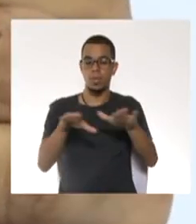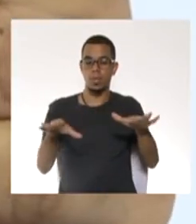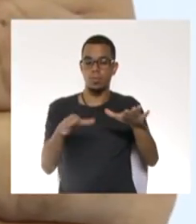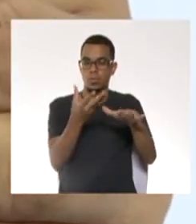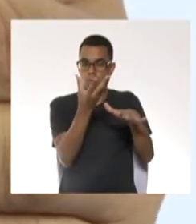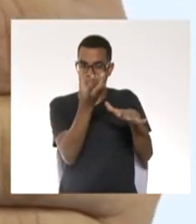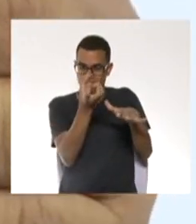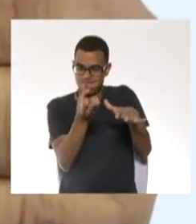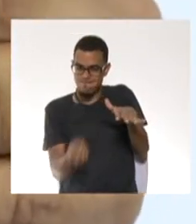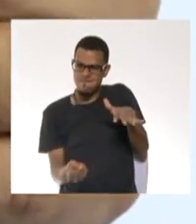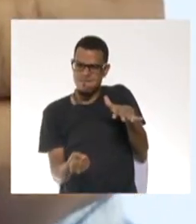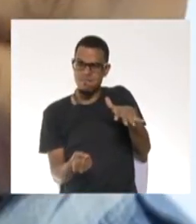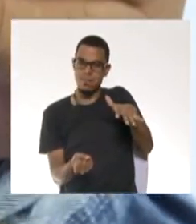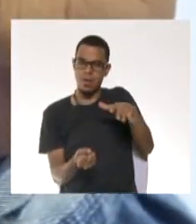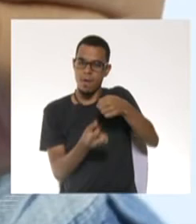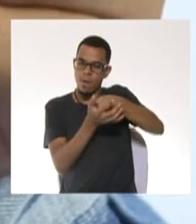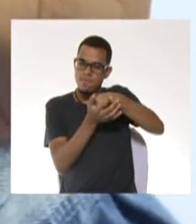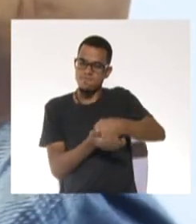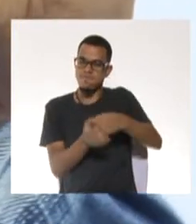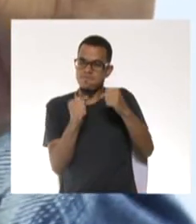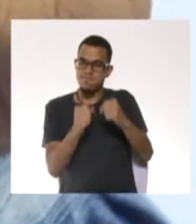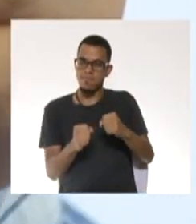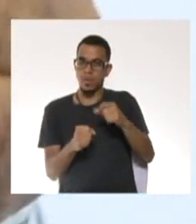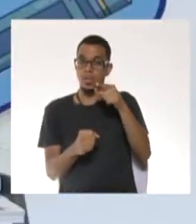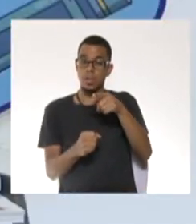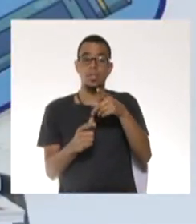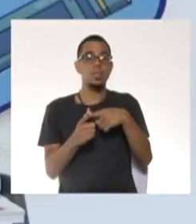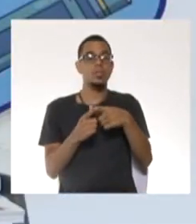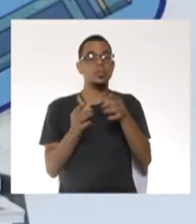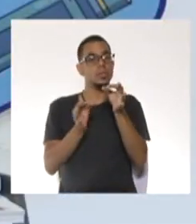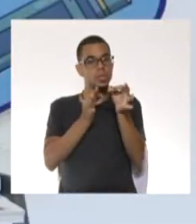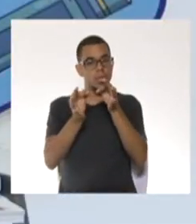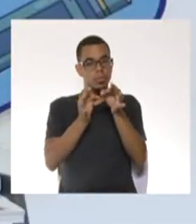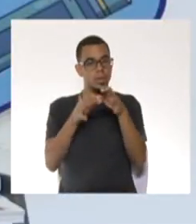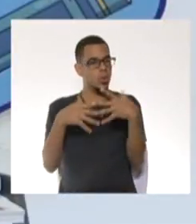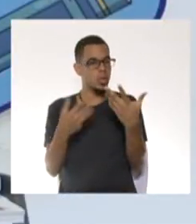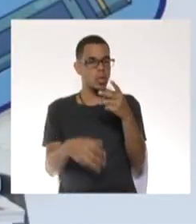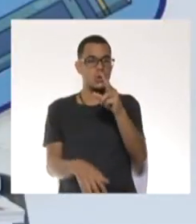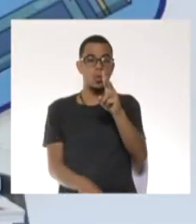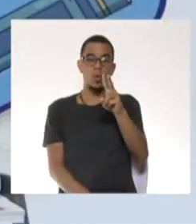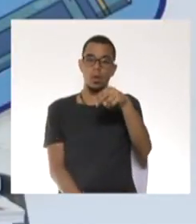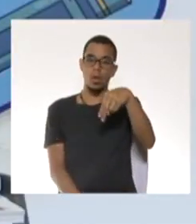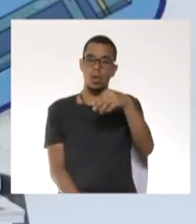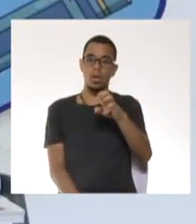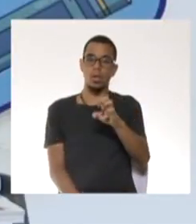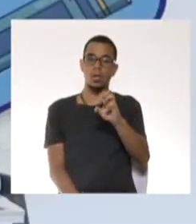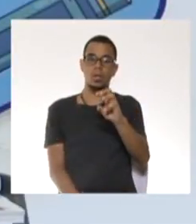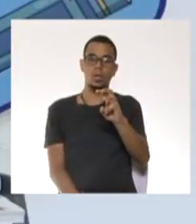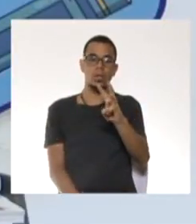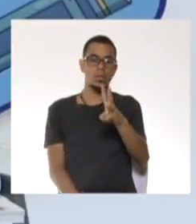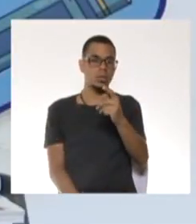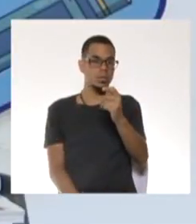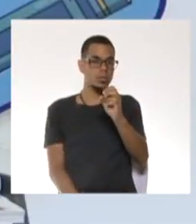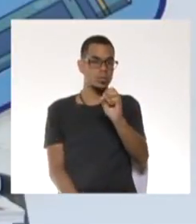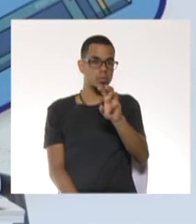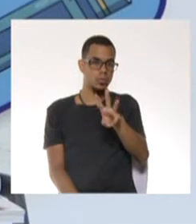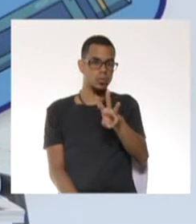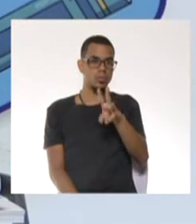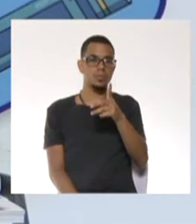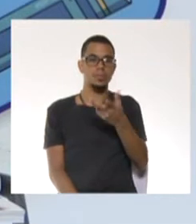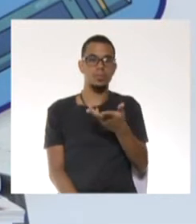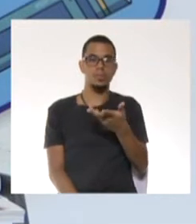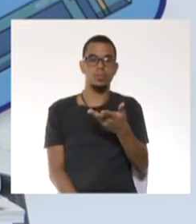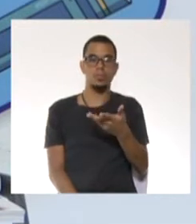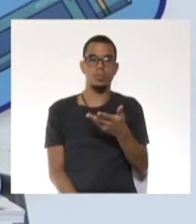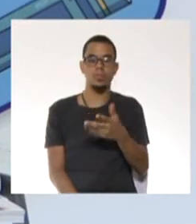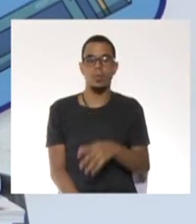la fuerza aplicada es en Newton. Acá tengo la simbología de que la fuerza de gravedad atrae al